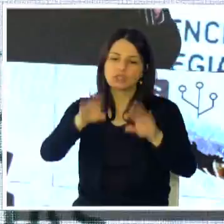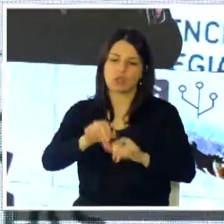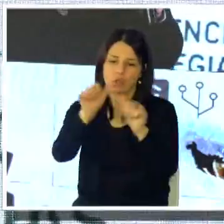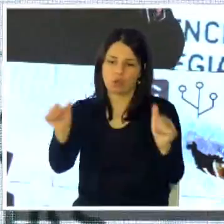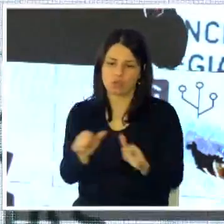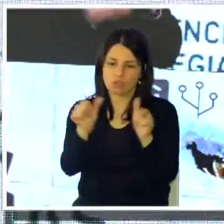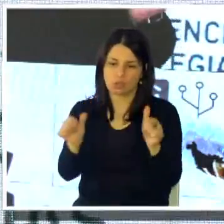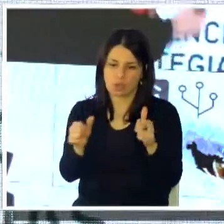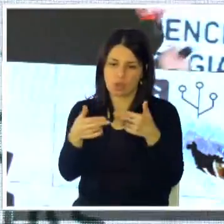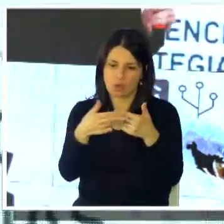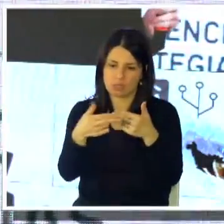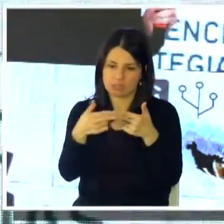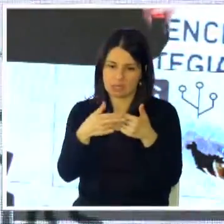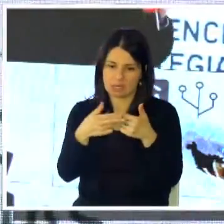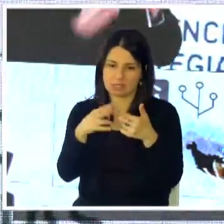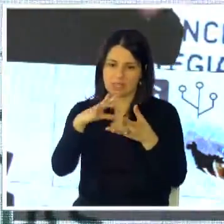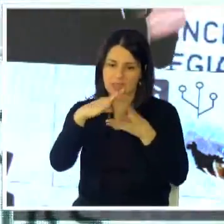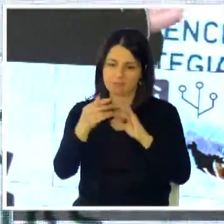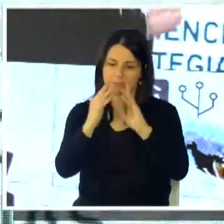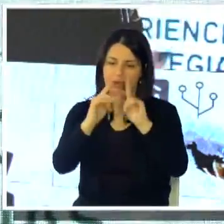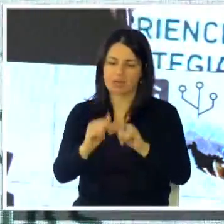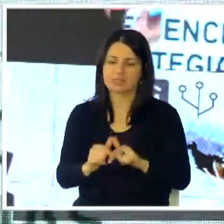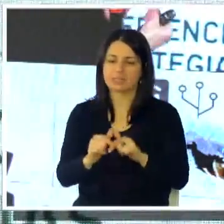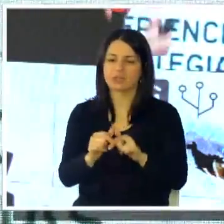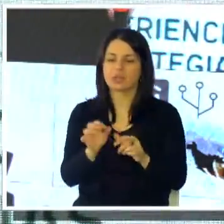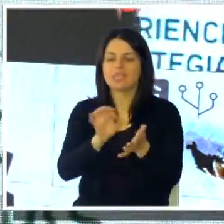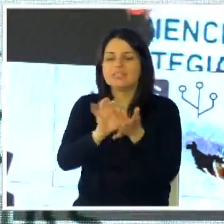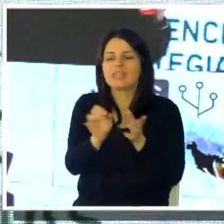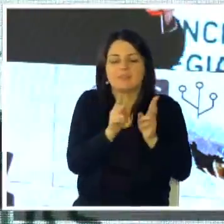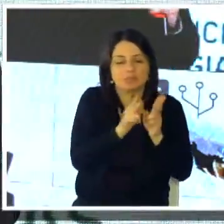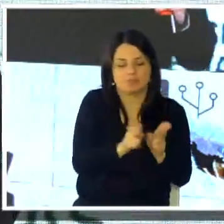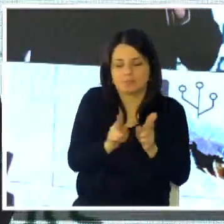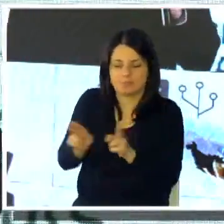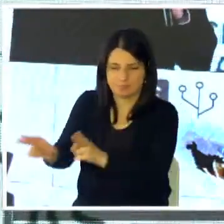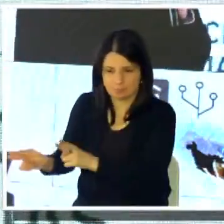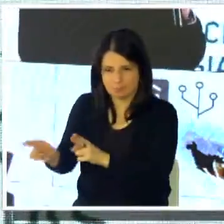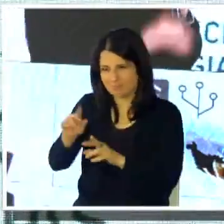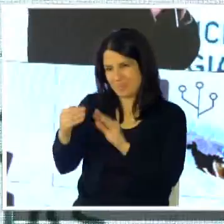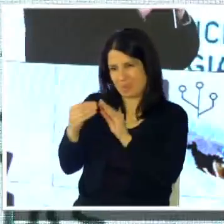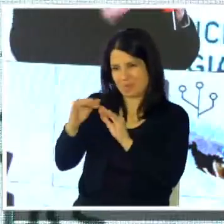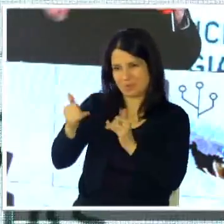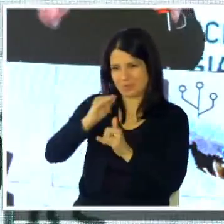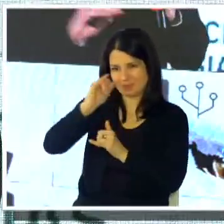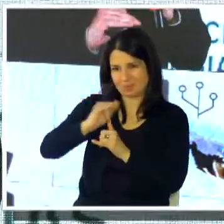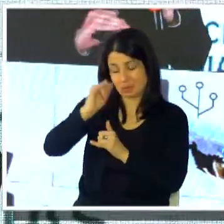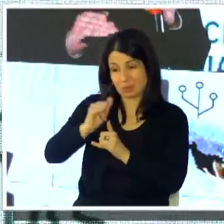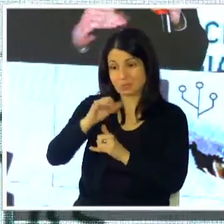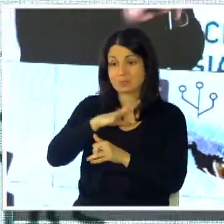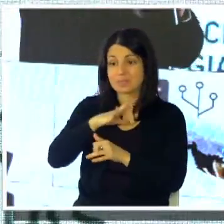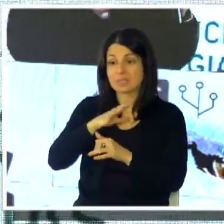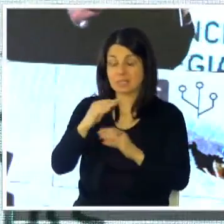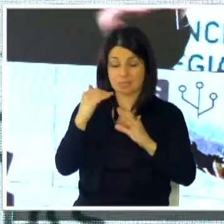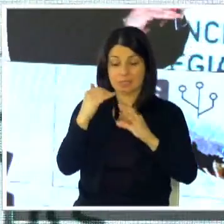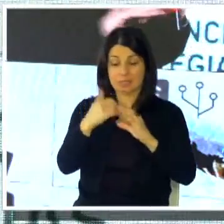está basado en arquitecturas de microservicios, como ya comentó muy bien el compañero. Tenemos una capa